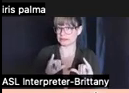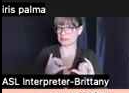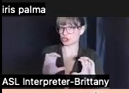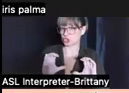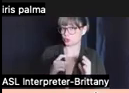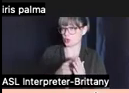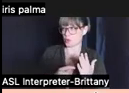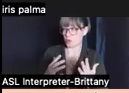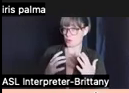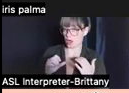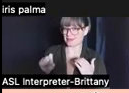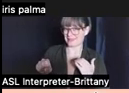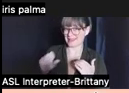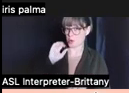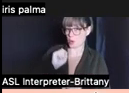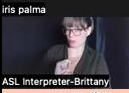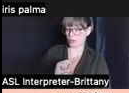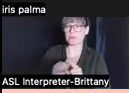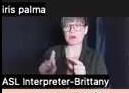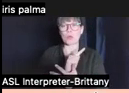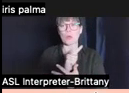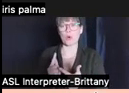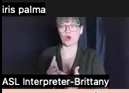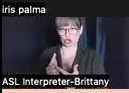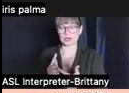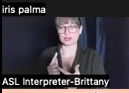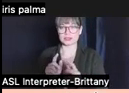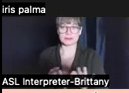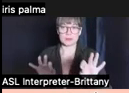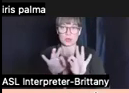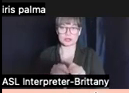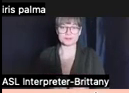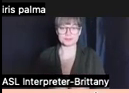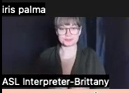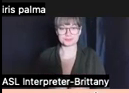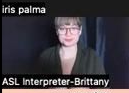Están haciendo lo que uno quiere, pero ellos escogen el orden.